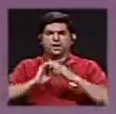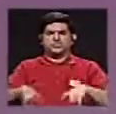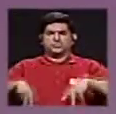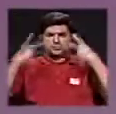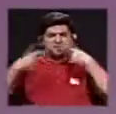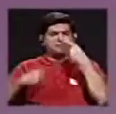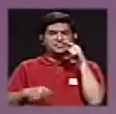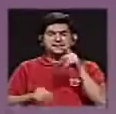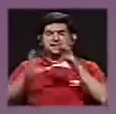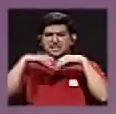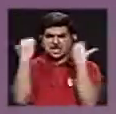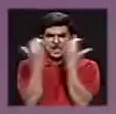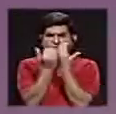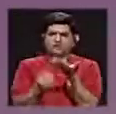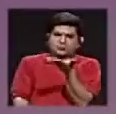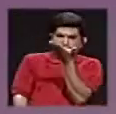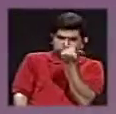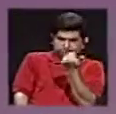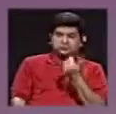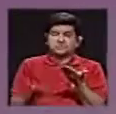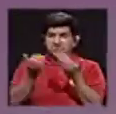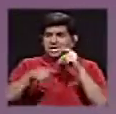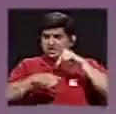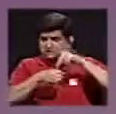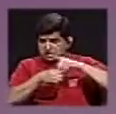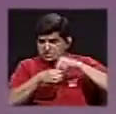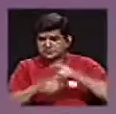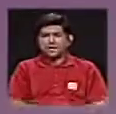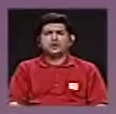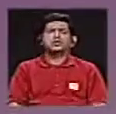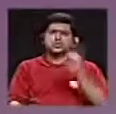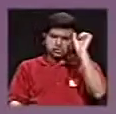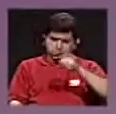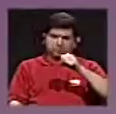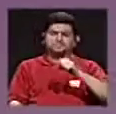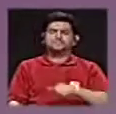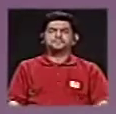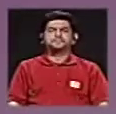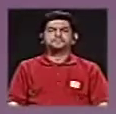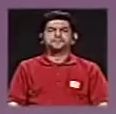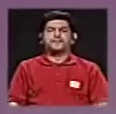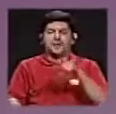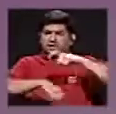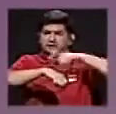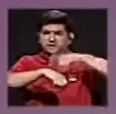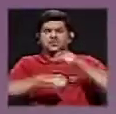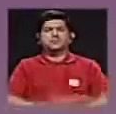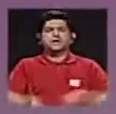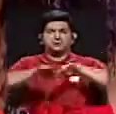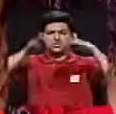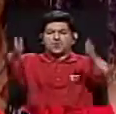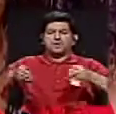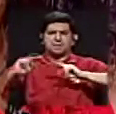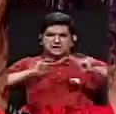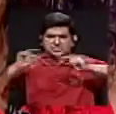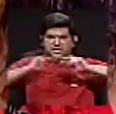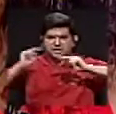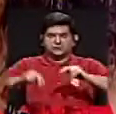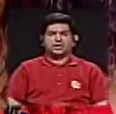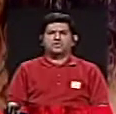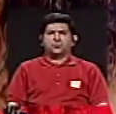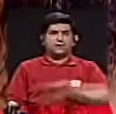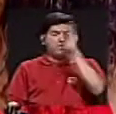dicen la comisión nos llama y nos dice si se quieren incorporar nosotros decimos bueno si pasamos a formar parte de las mesas de negociación y no